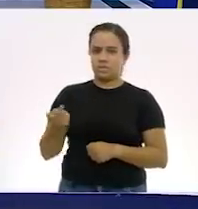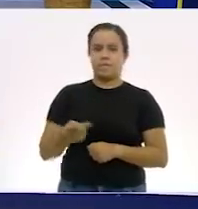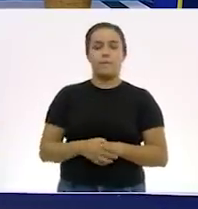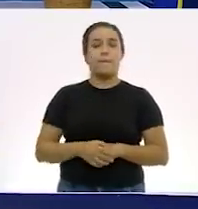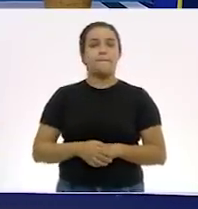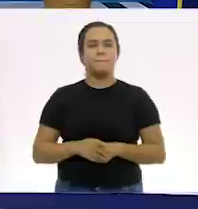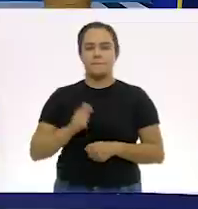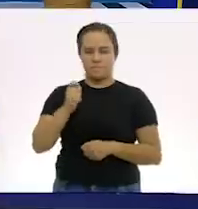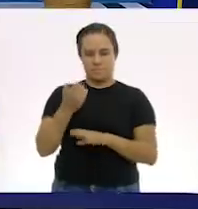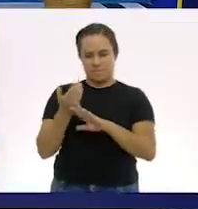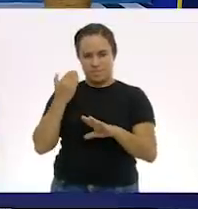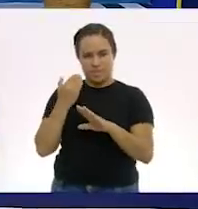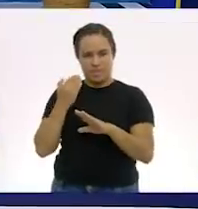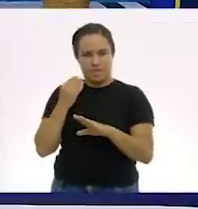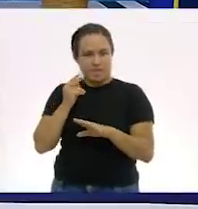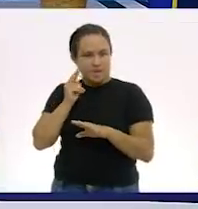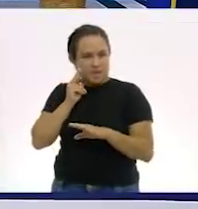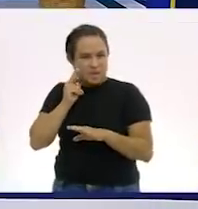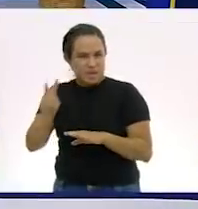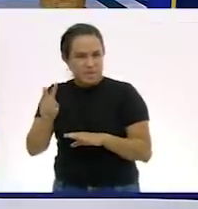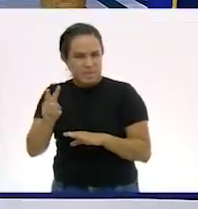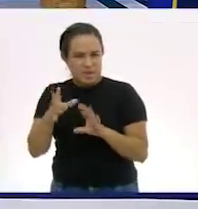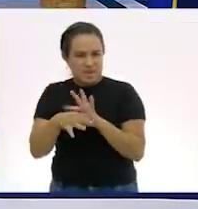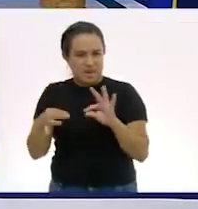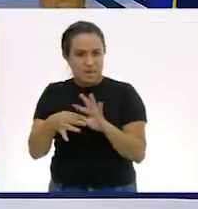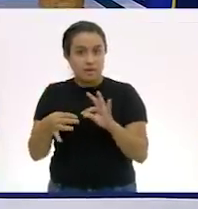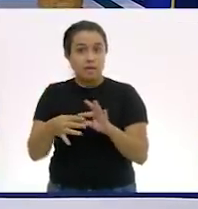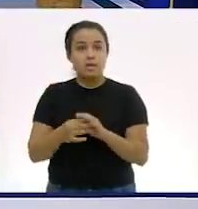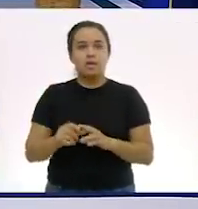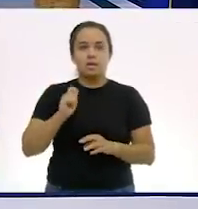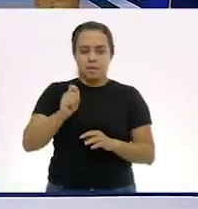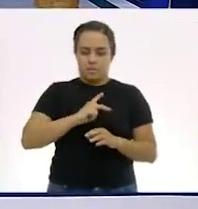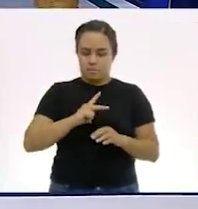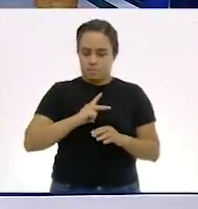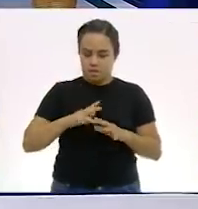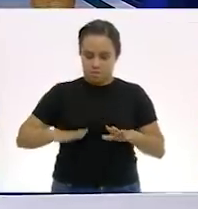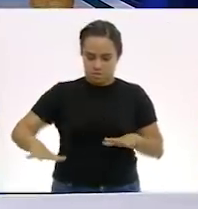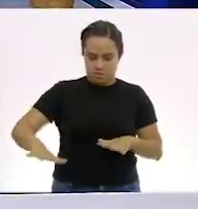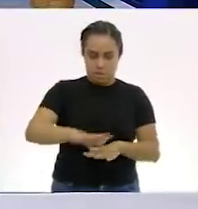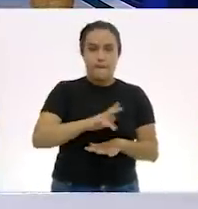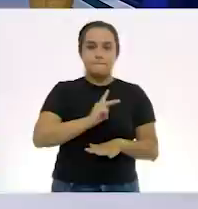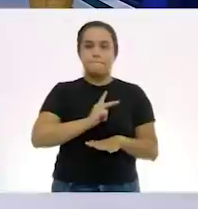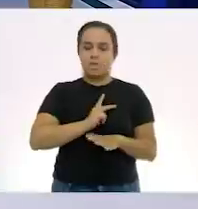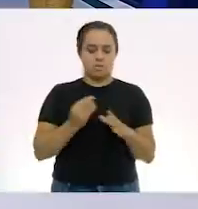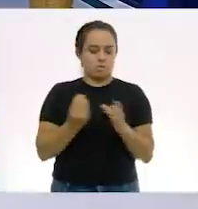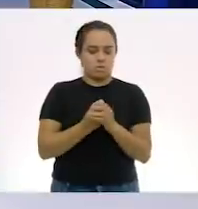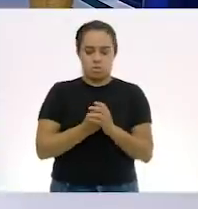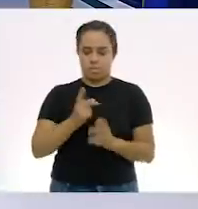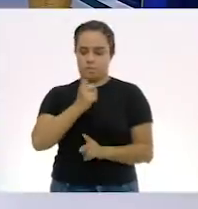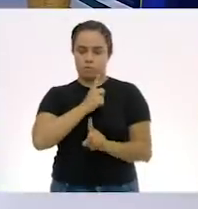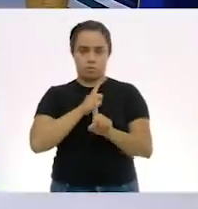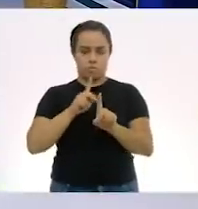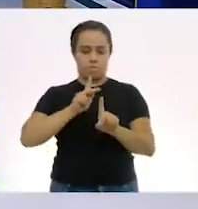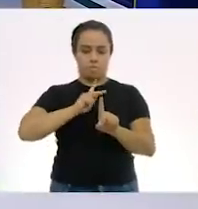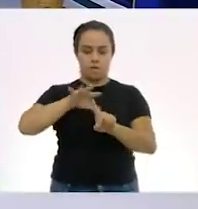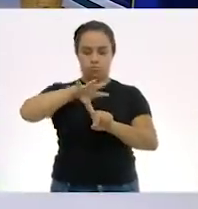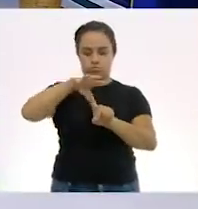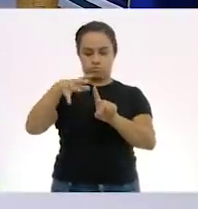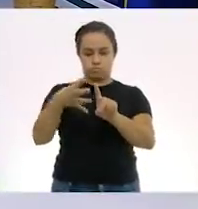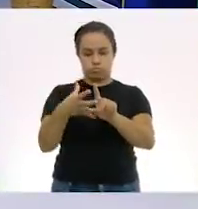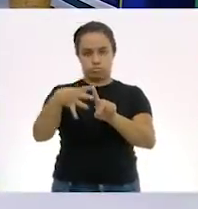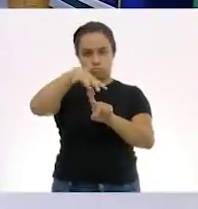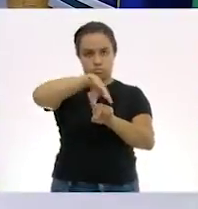Parece? Interesante, ya ahora conozco más mi espacio personal. Bueno, pues, ¿qué crees? Tenemos otra pregunta de otro alumno. ¿Qué te parece